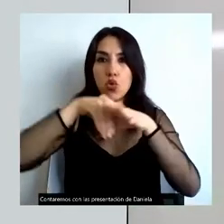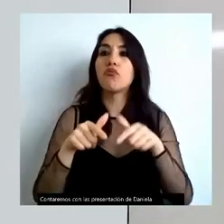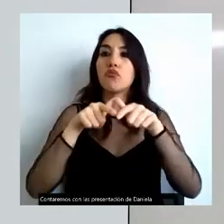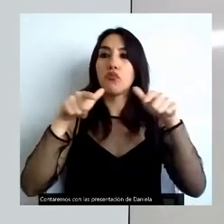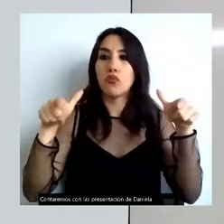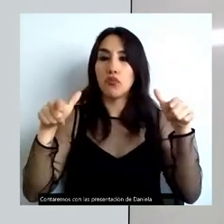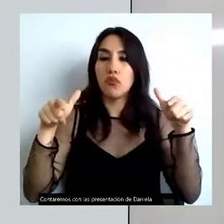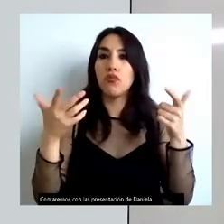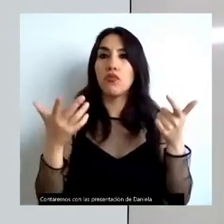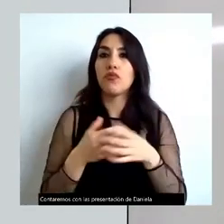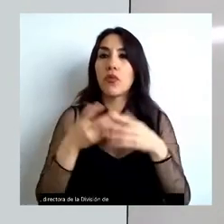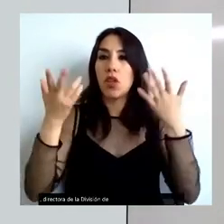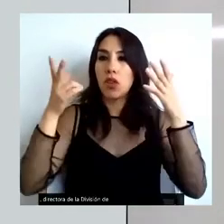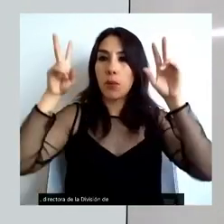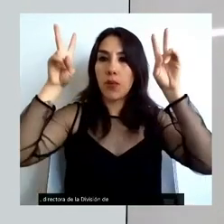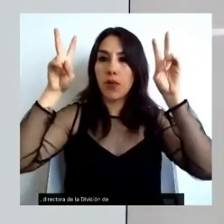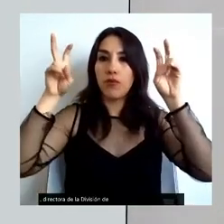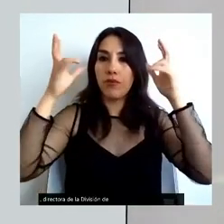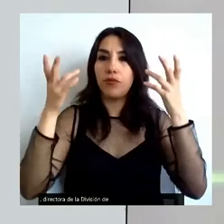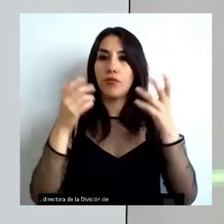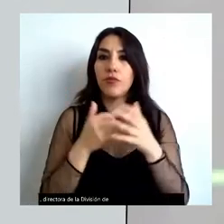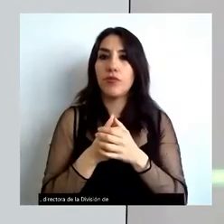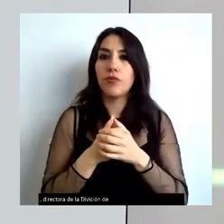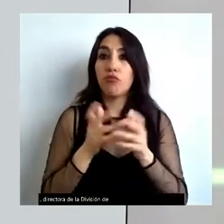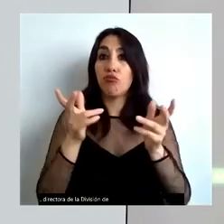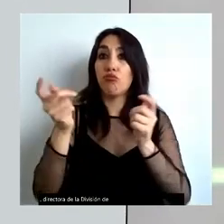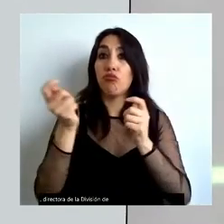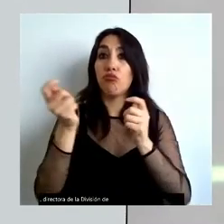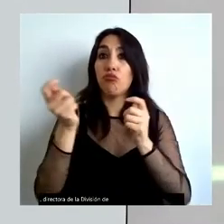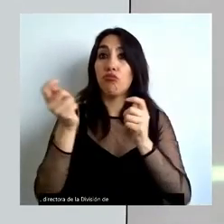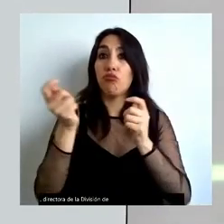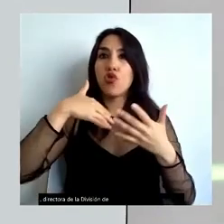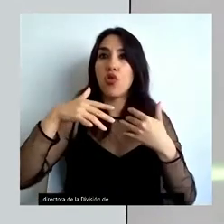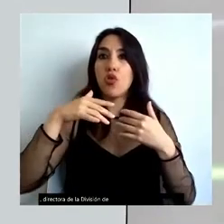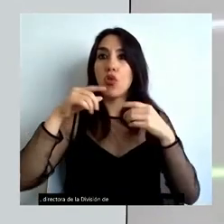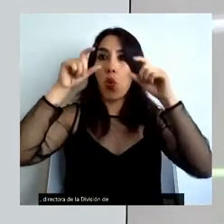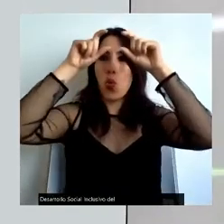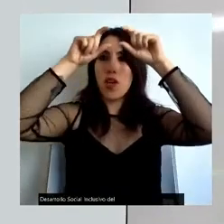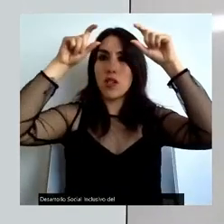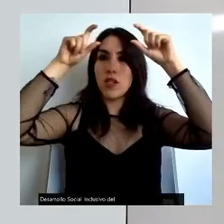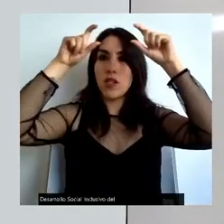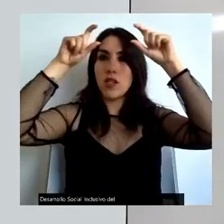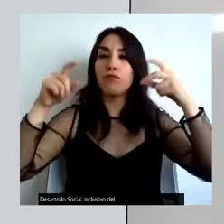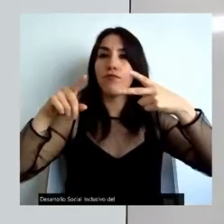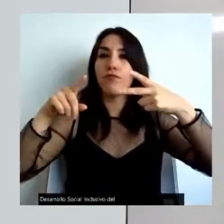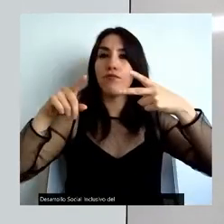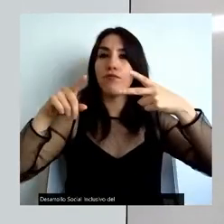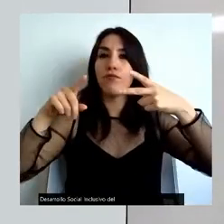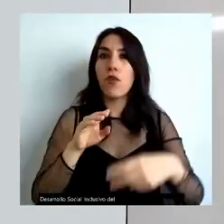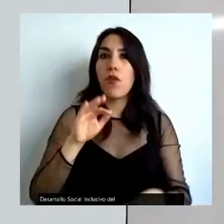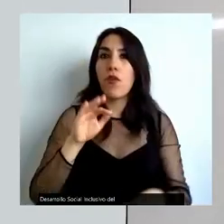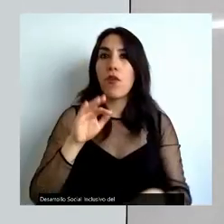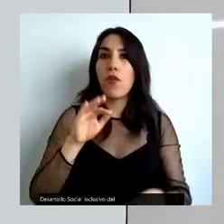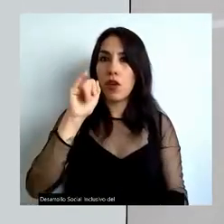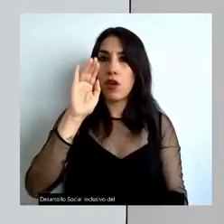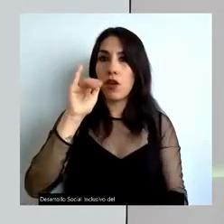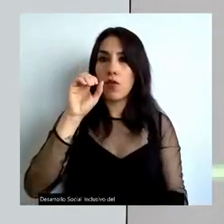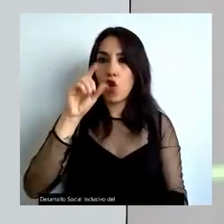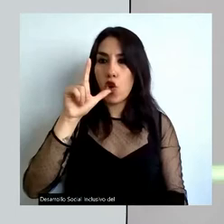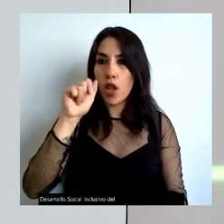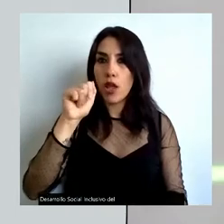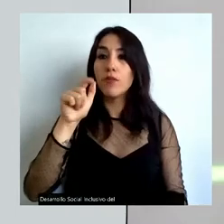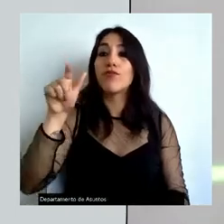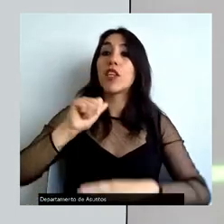Económicos y Sociales de Naciones Unidas, y de Fabio Bertranú, director de la Oficina de la